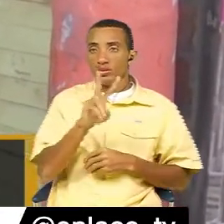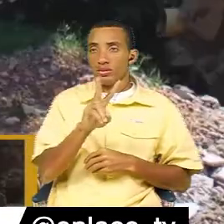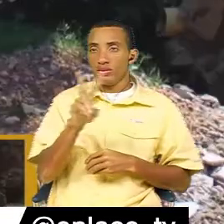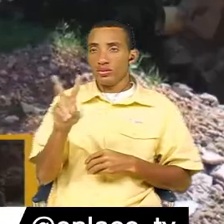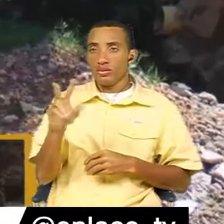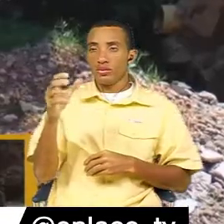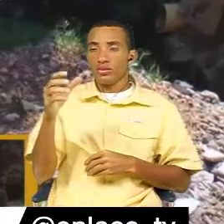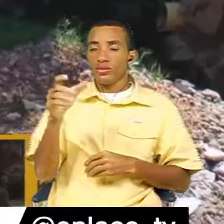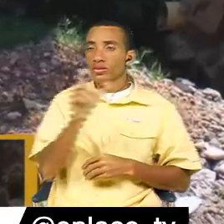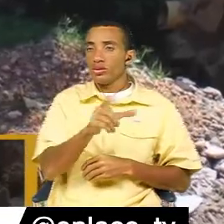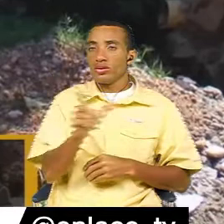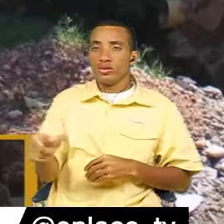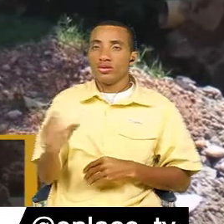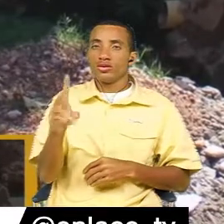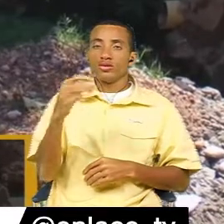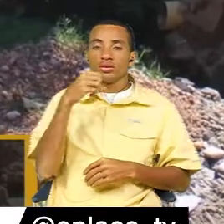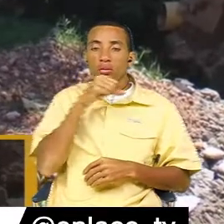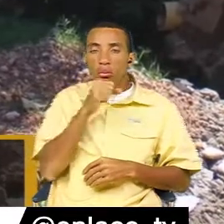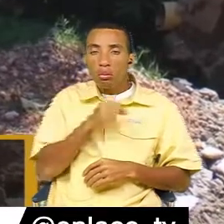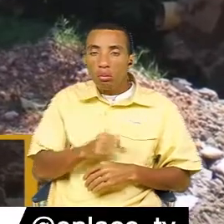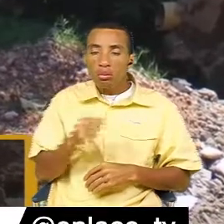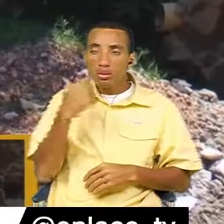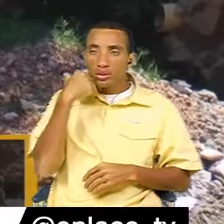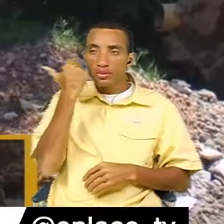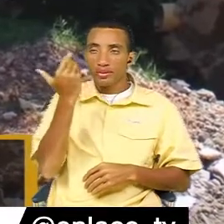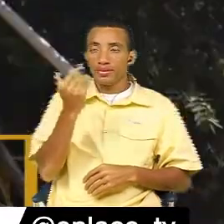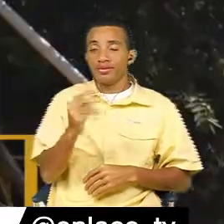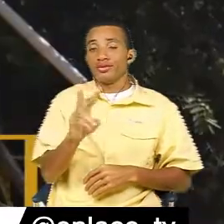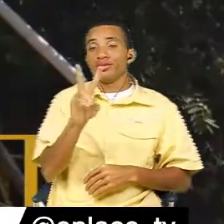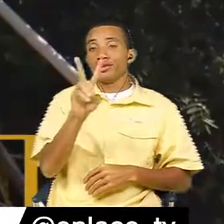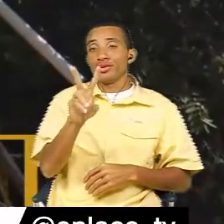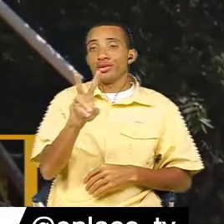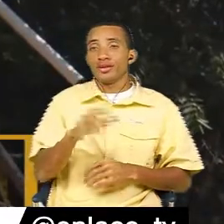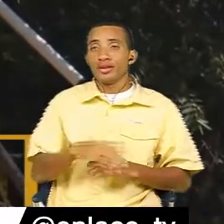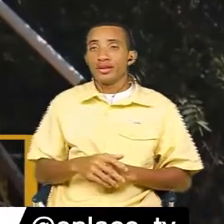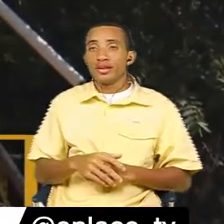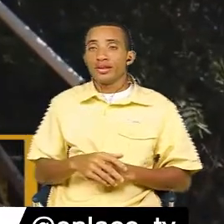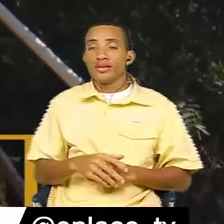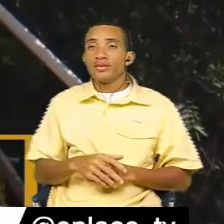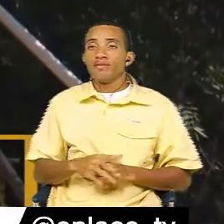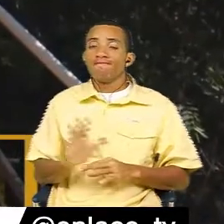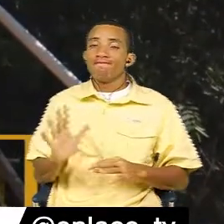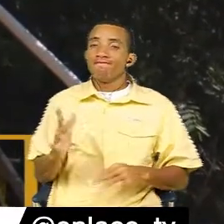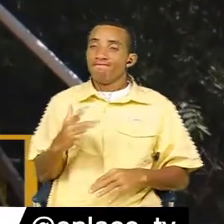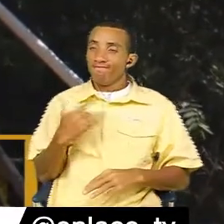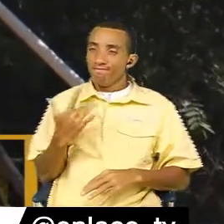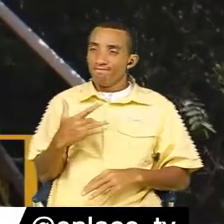adulto mayor, en el cual nos sentimos como que...